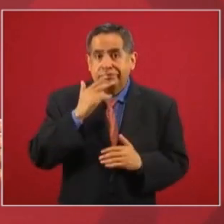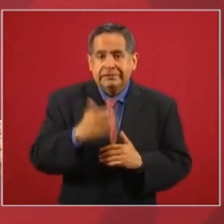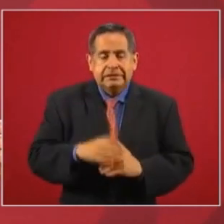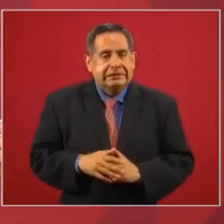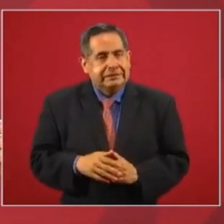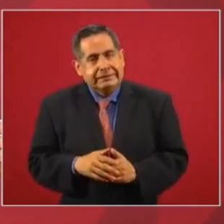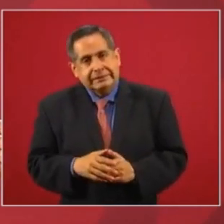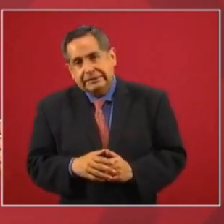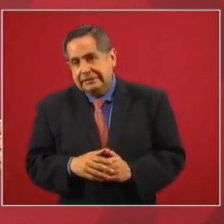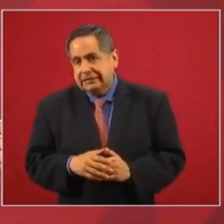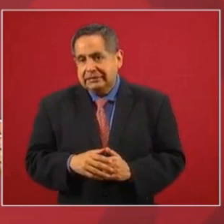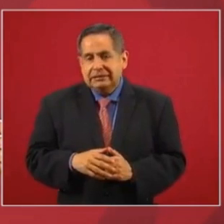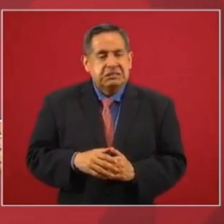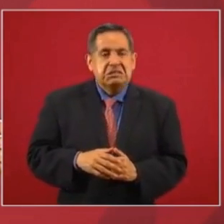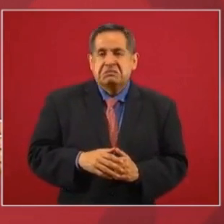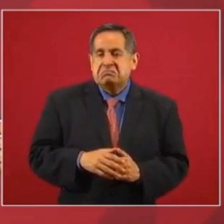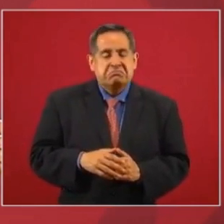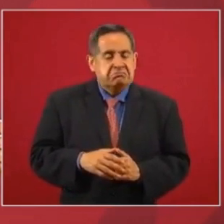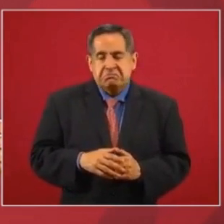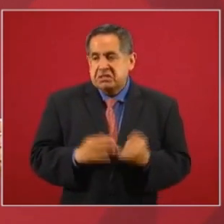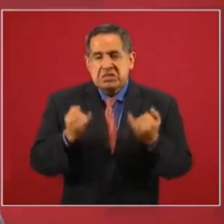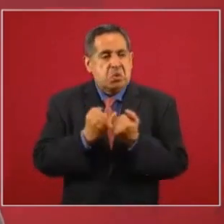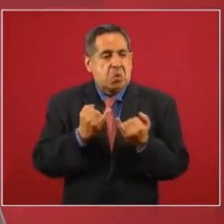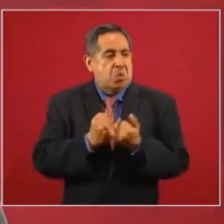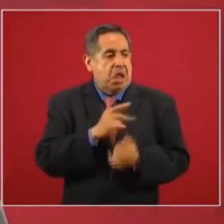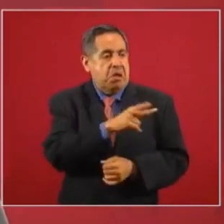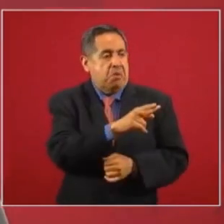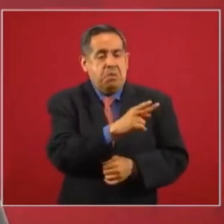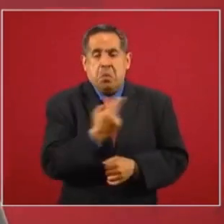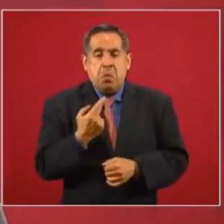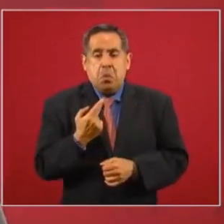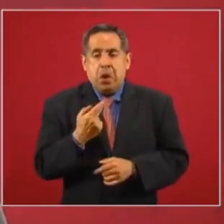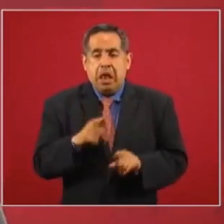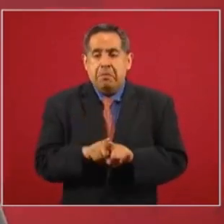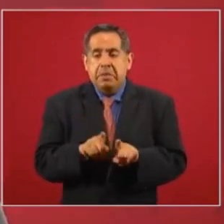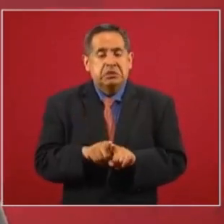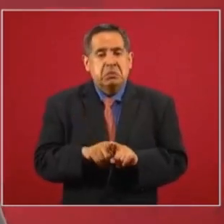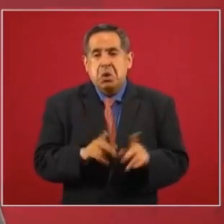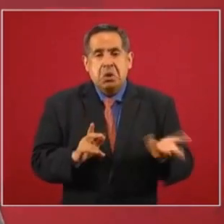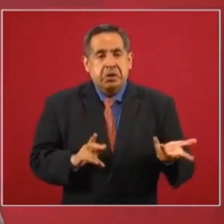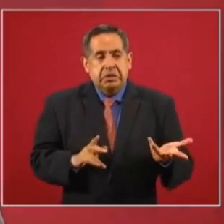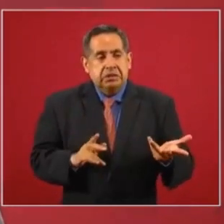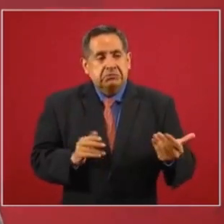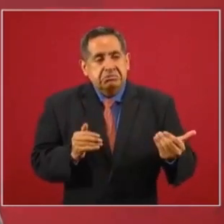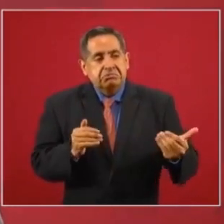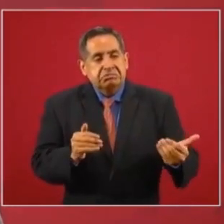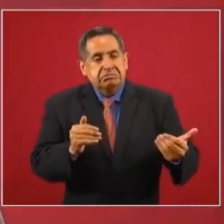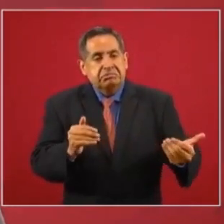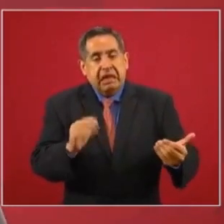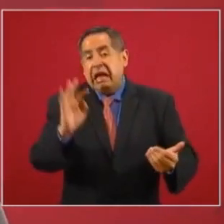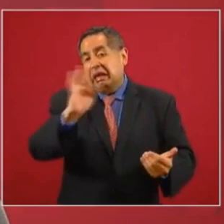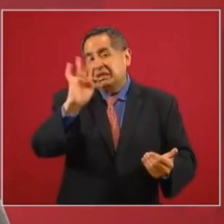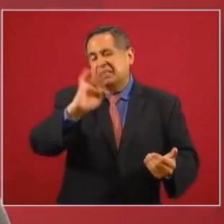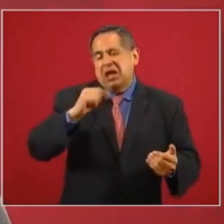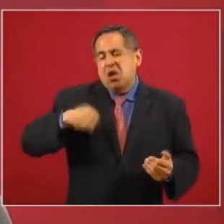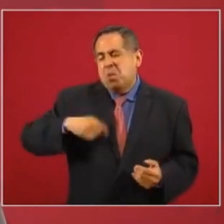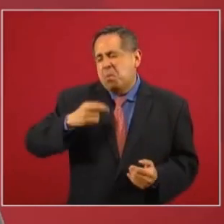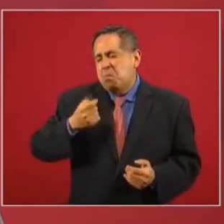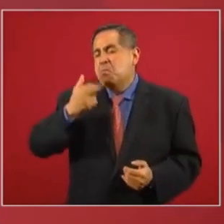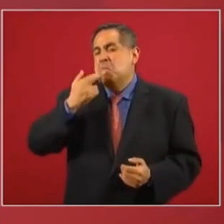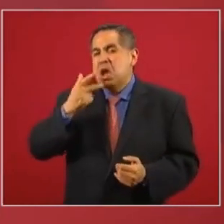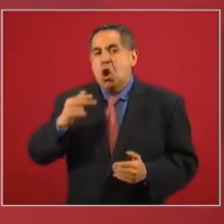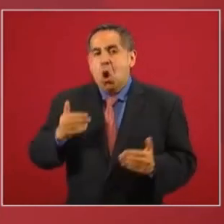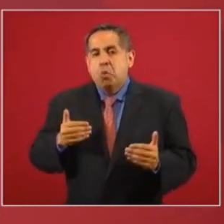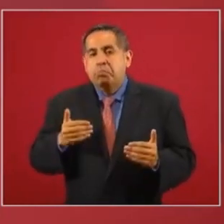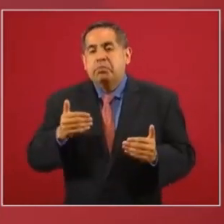pues es igual que el nuestro. Y puede ser que estemos mejor. Entonces,